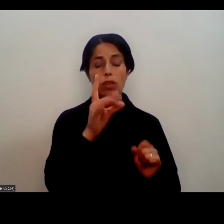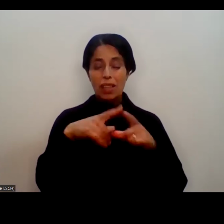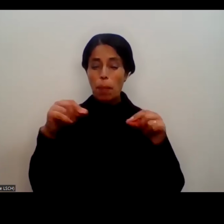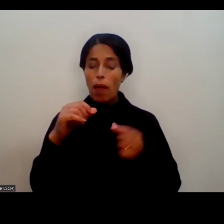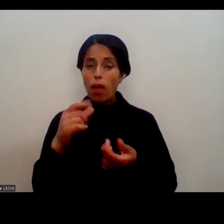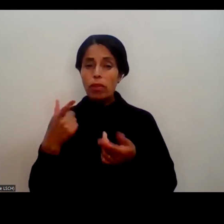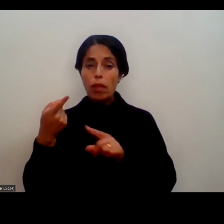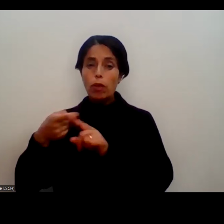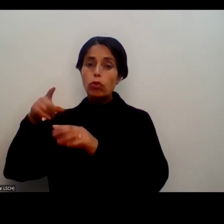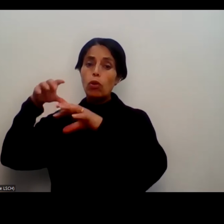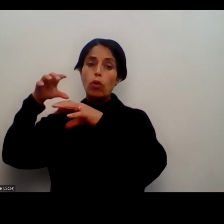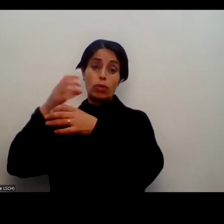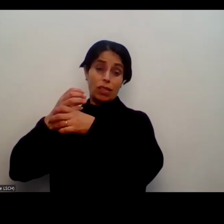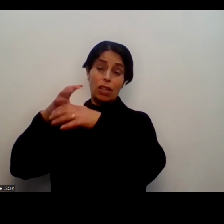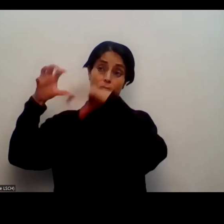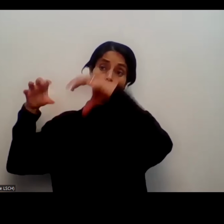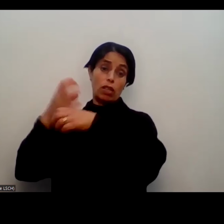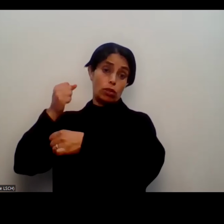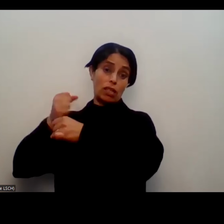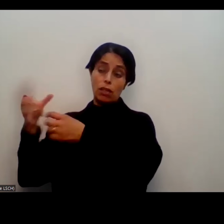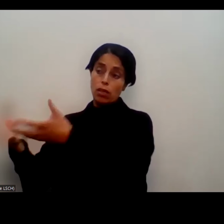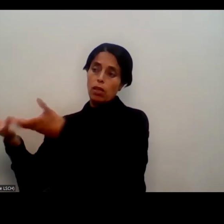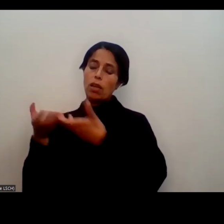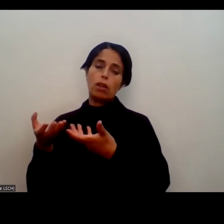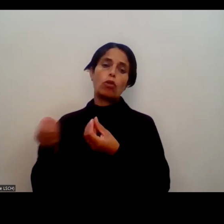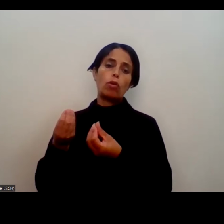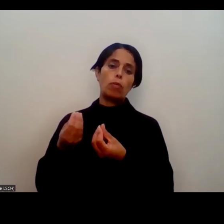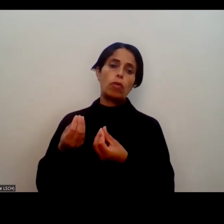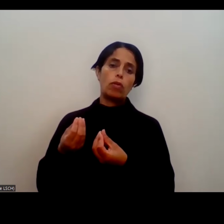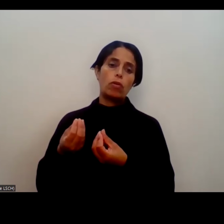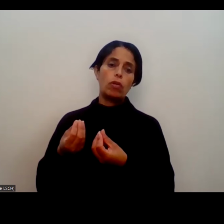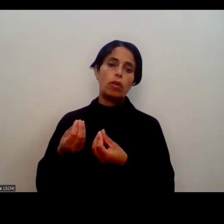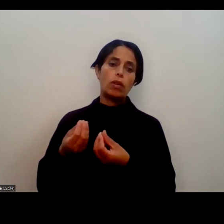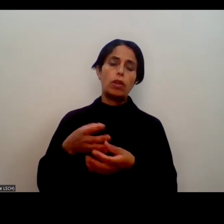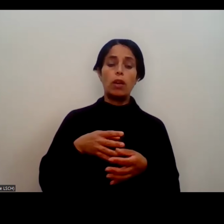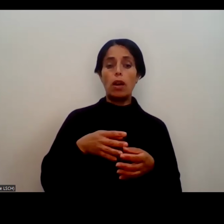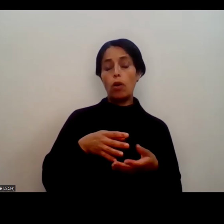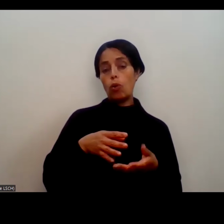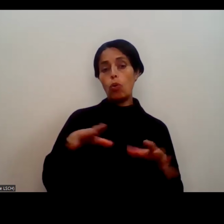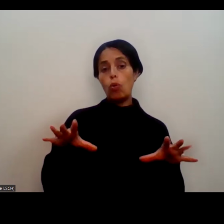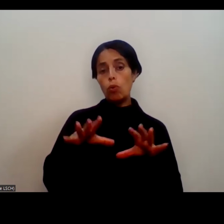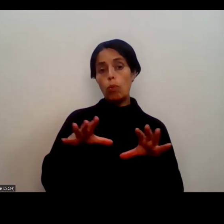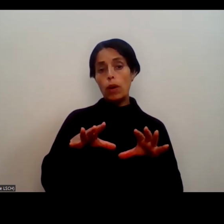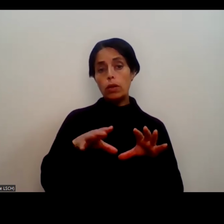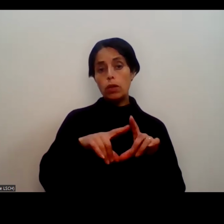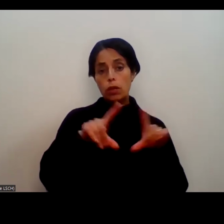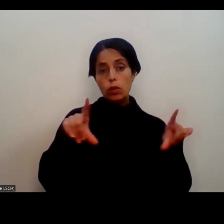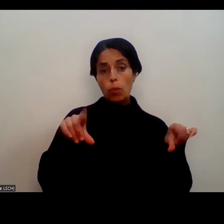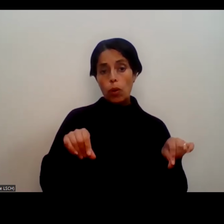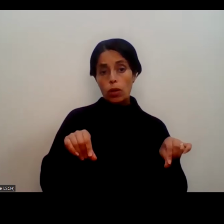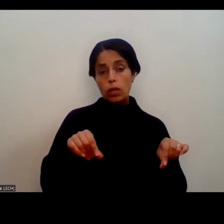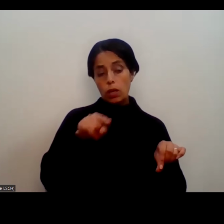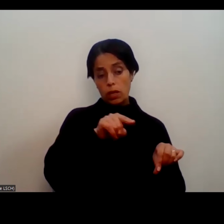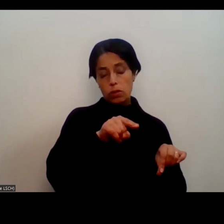lado de la cordillera, lo que sí persistía era el soporte, y el soporte era igualmente valioso.